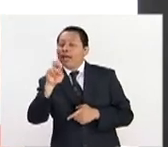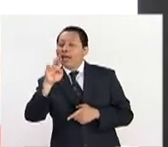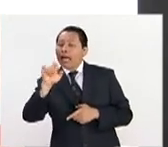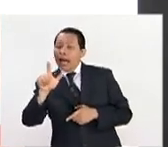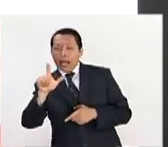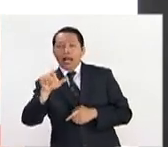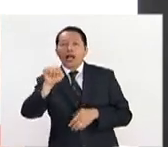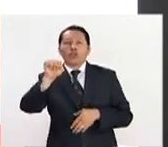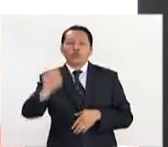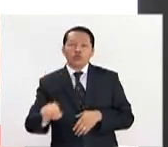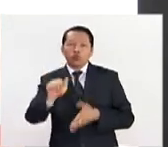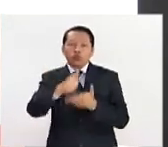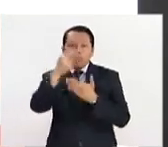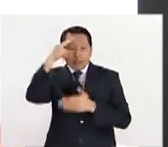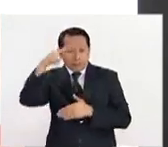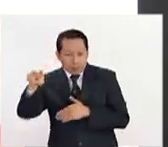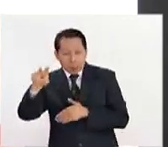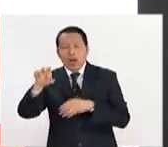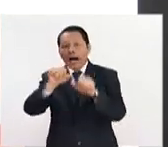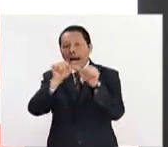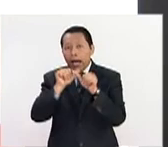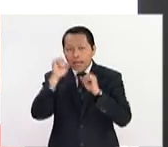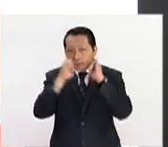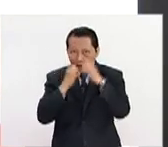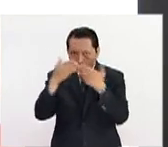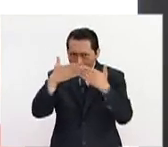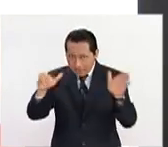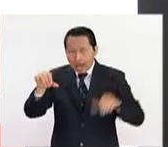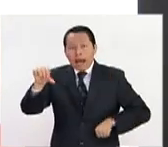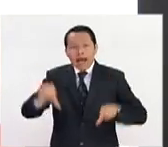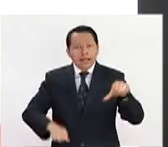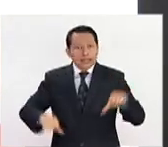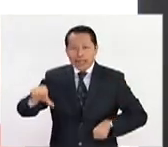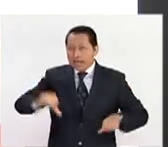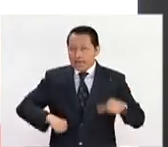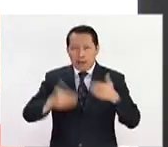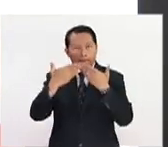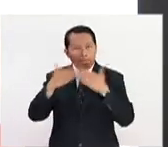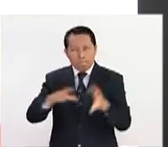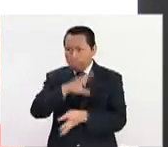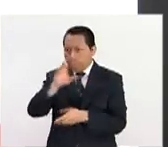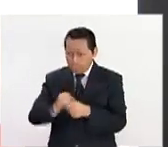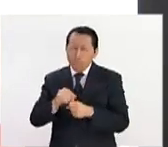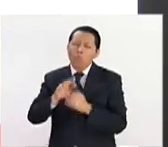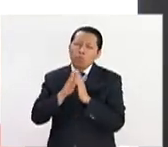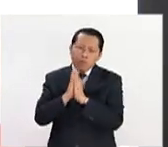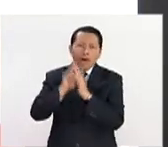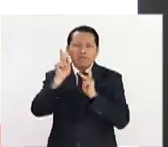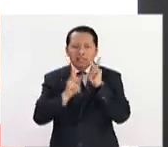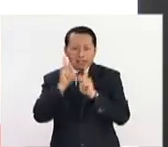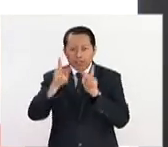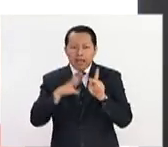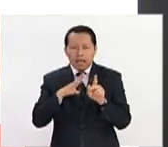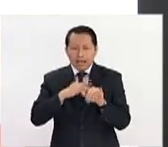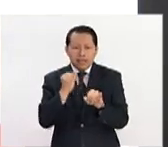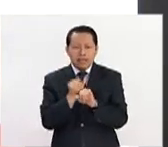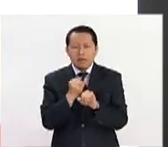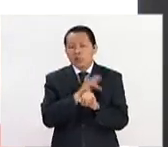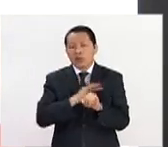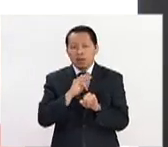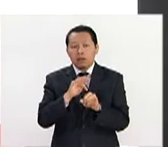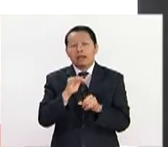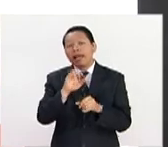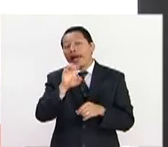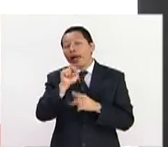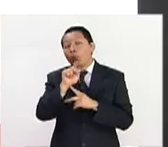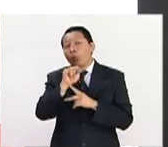de México. Área de exposición abierta, actividades gratuitas para todos. Perfecto. Dense la vuelta, por favor. La página de informes,